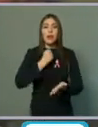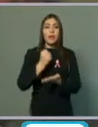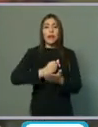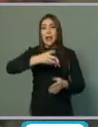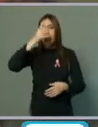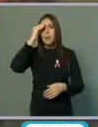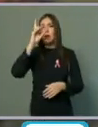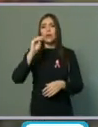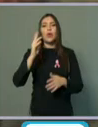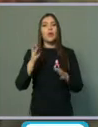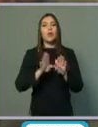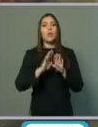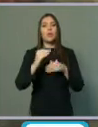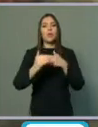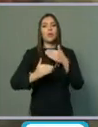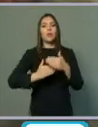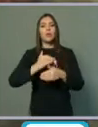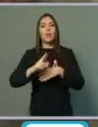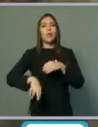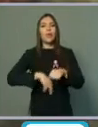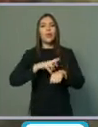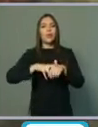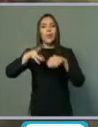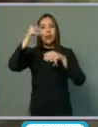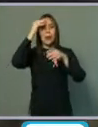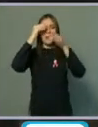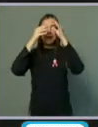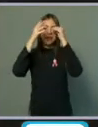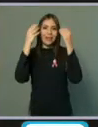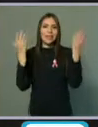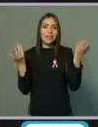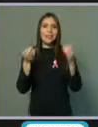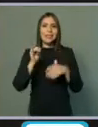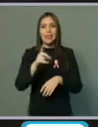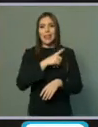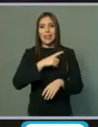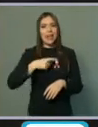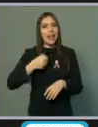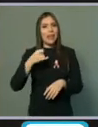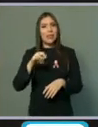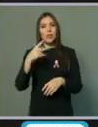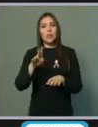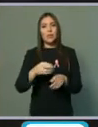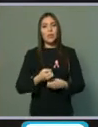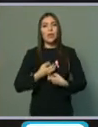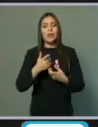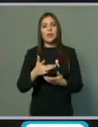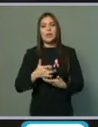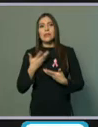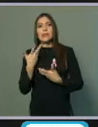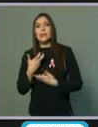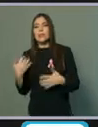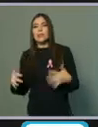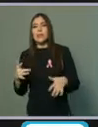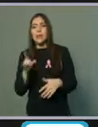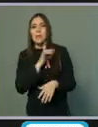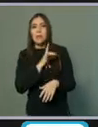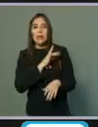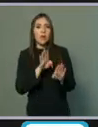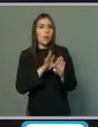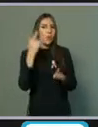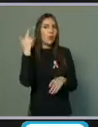una excelente aproximación y justo eso creo que debemos hacer frente a la poesía y no espantarnos, ¿no? Por esto de, ay, no suena así a